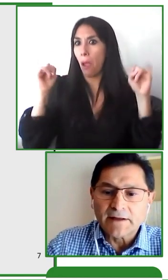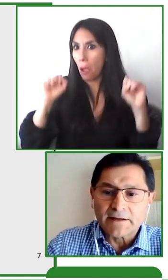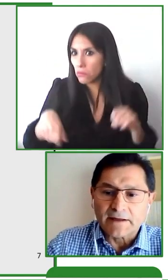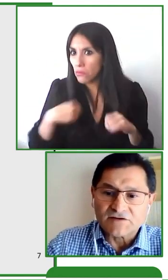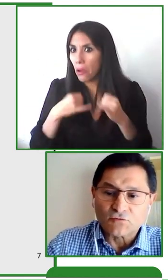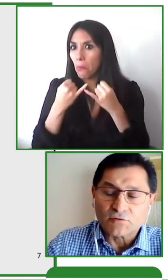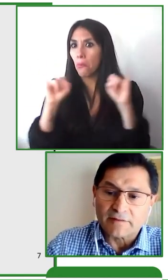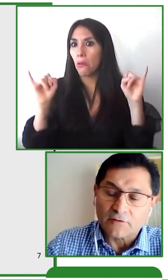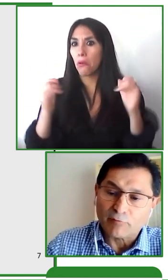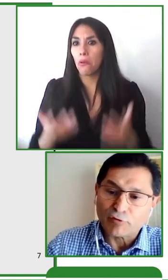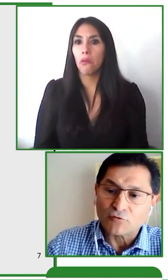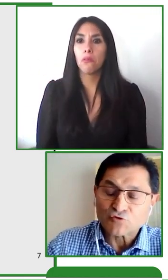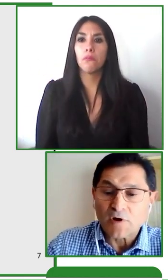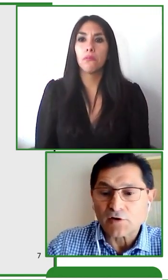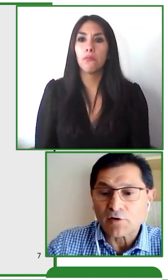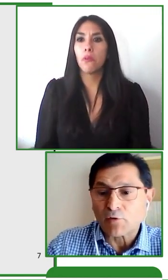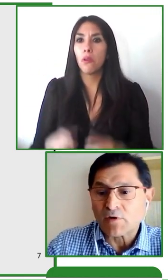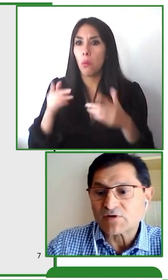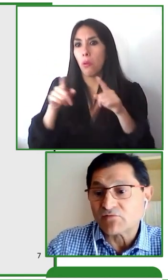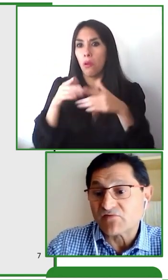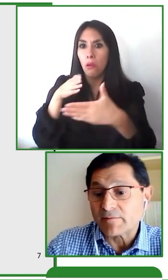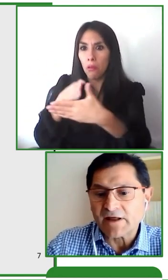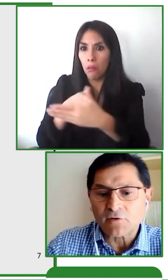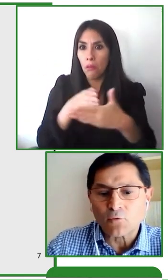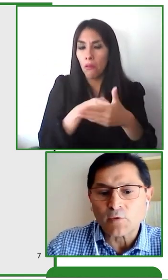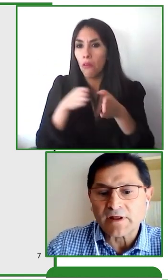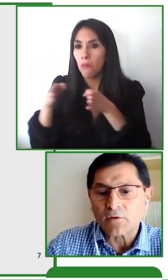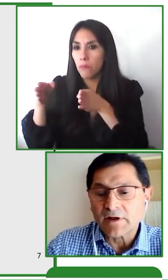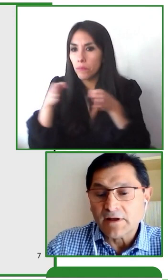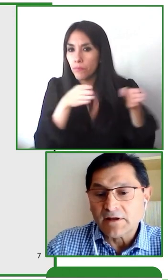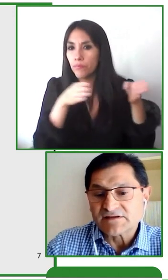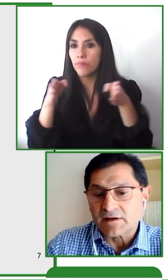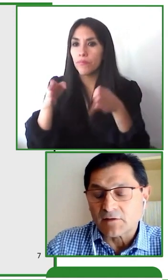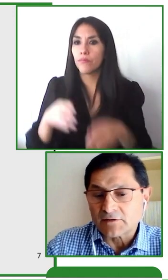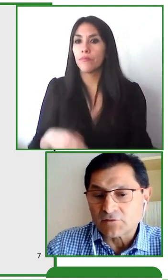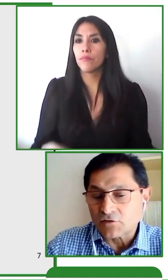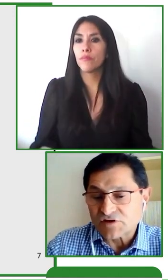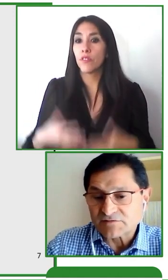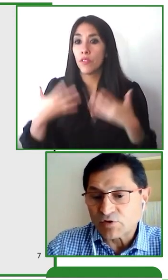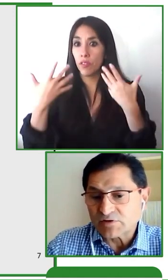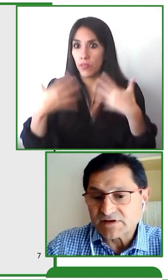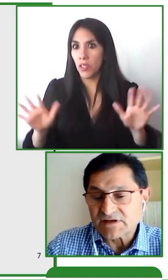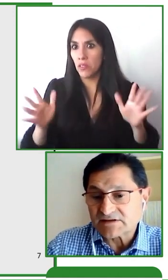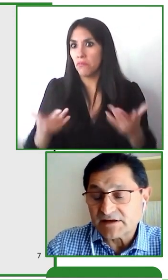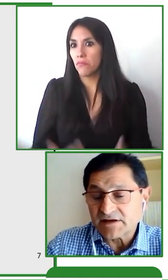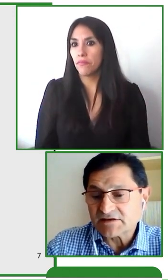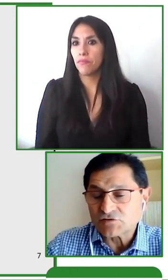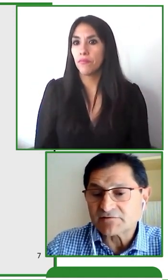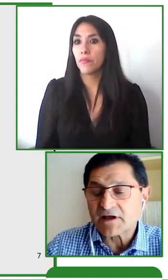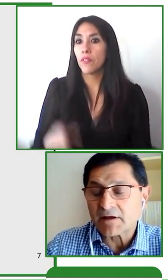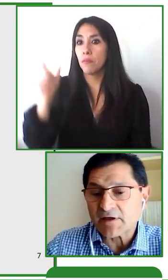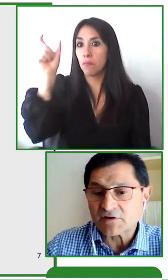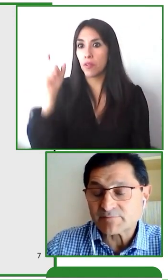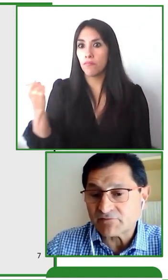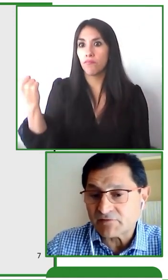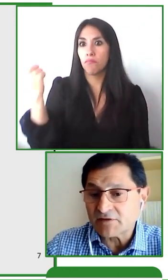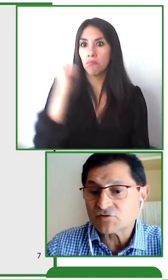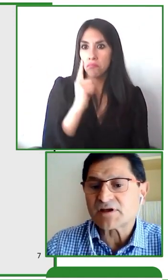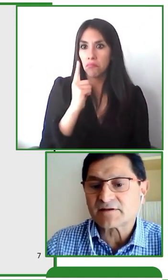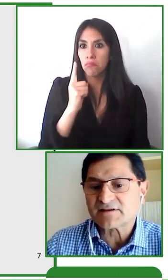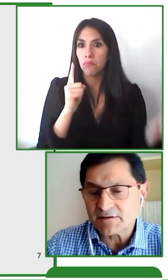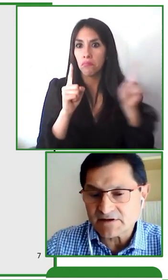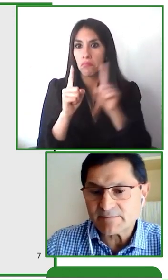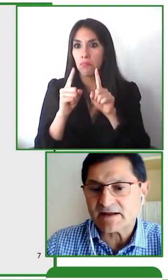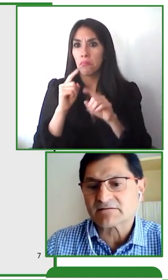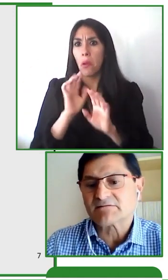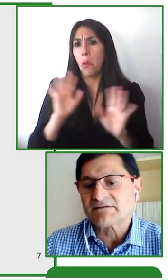ruta que es utilizado por el usuario, por un familiar o un cuidador, seleccionando los transportes, las líneas y los intercambiadores preferidos